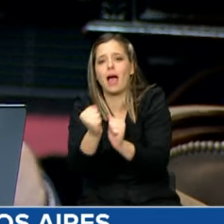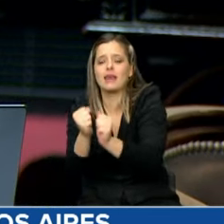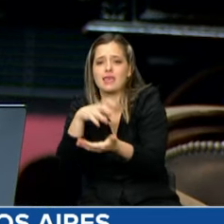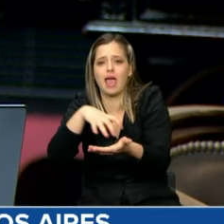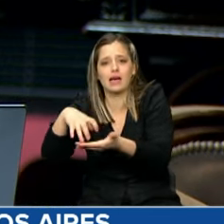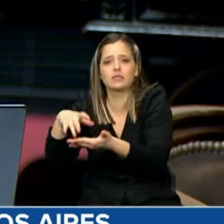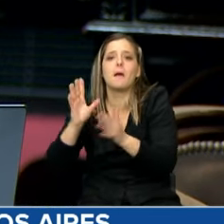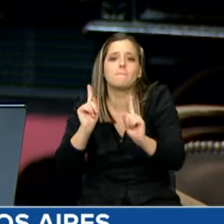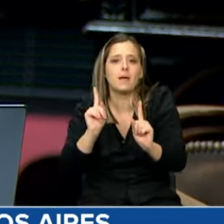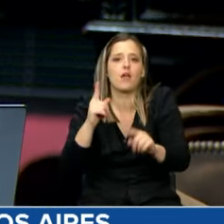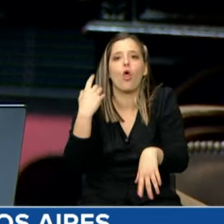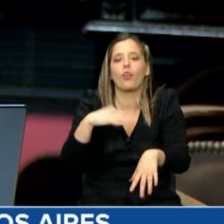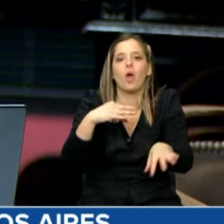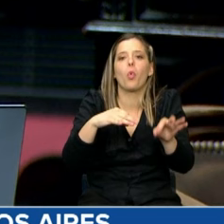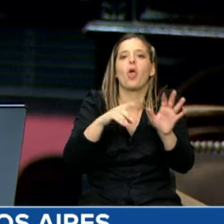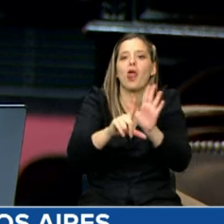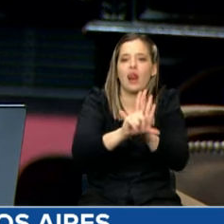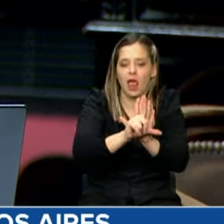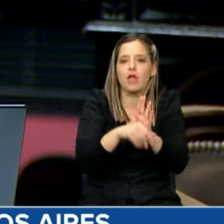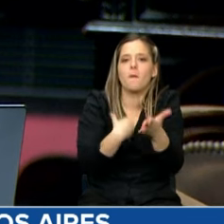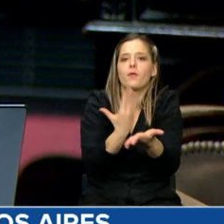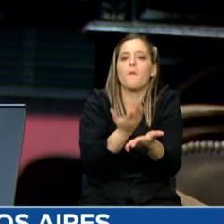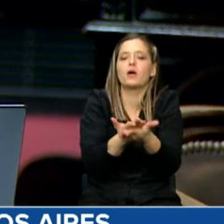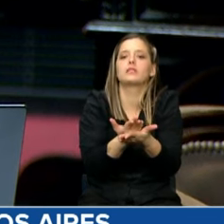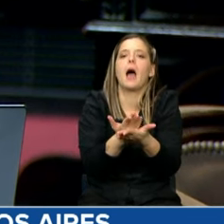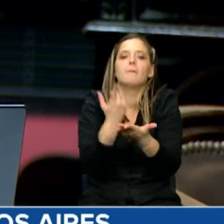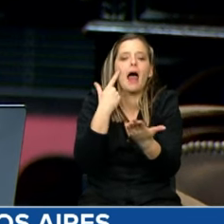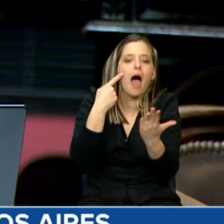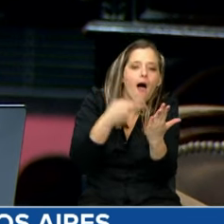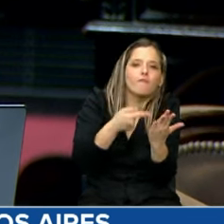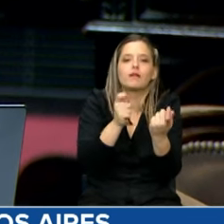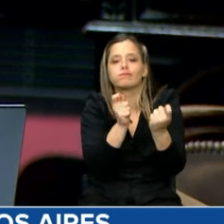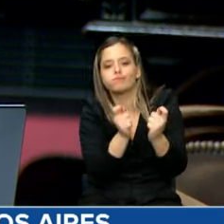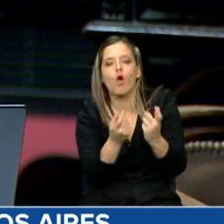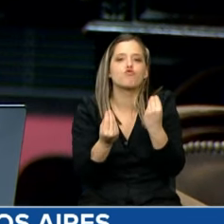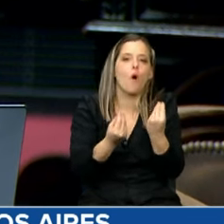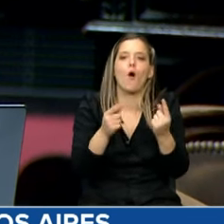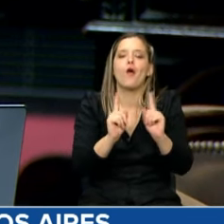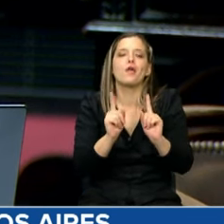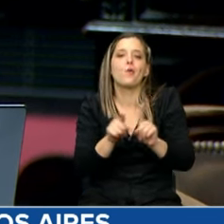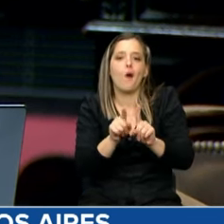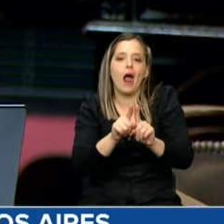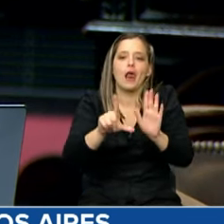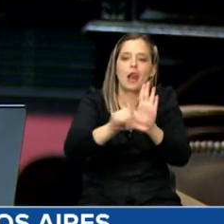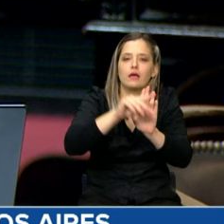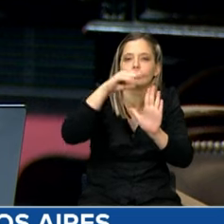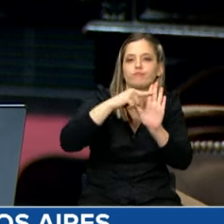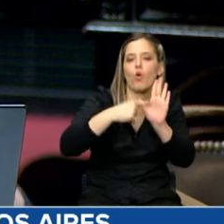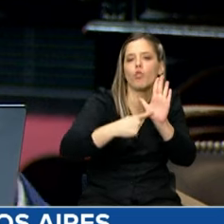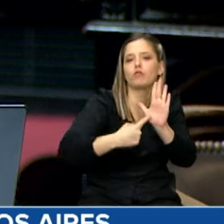posibilidad de que la ley esté abierta y no que sea un traje a medida incluso tal vez malo por